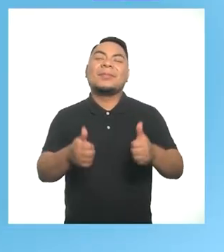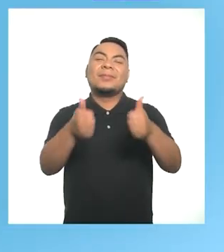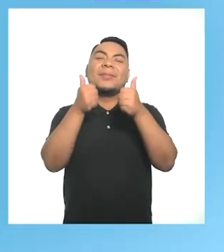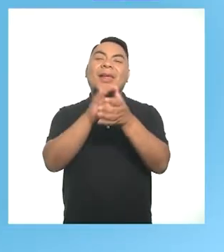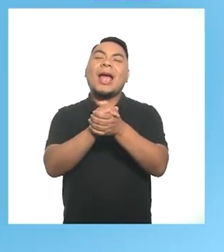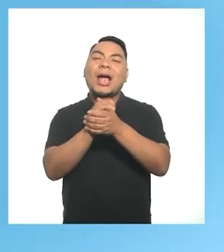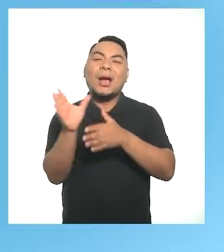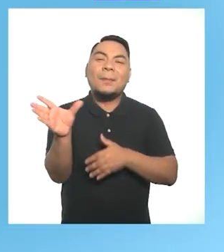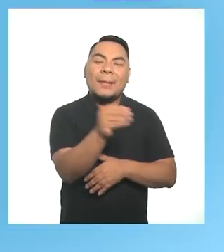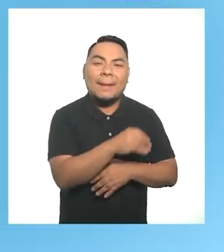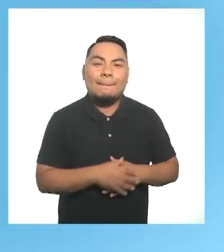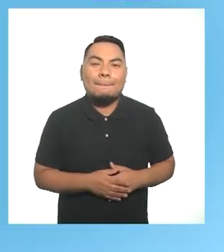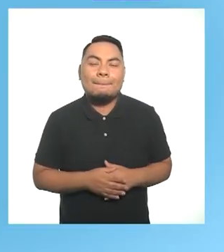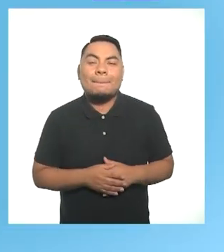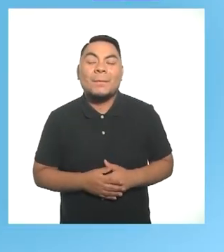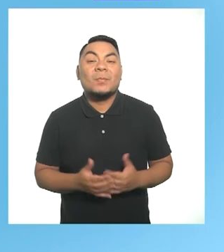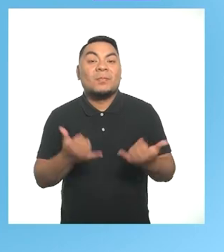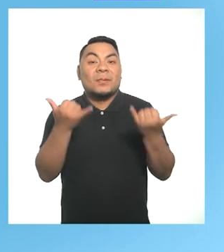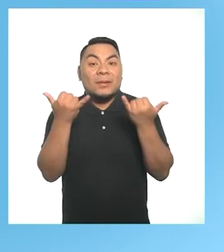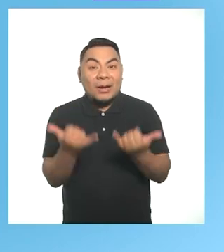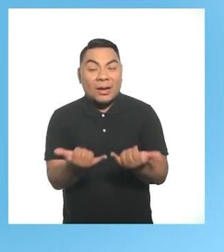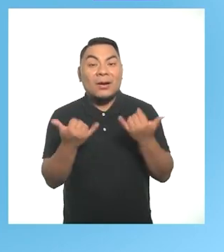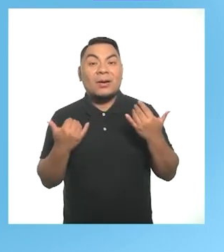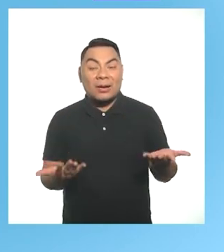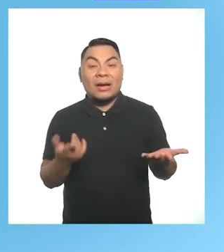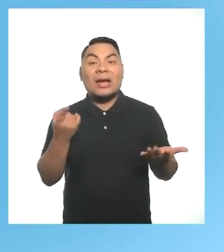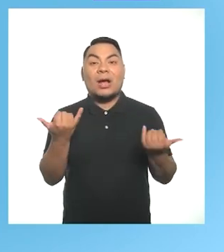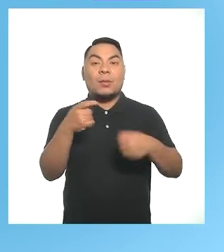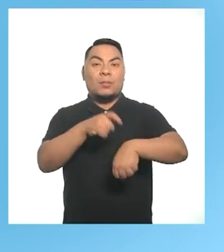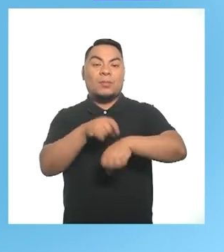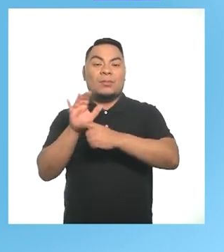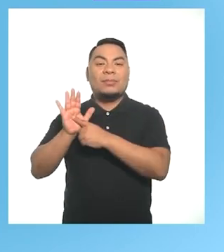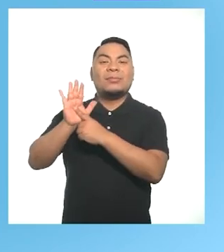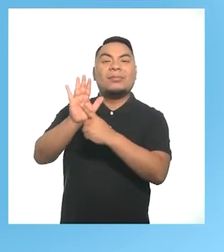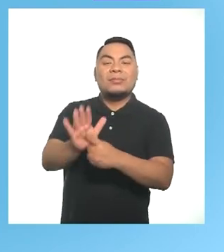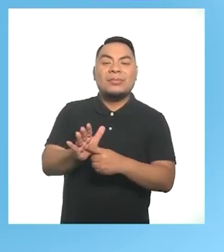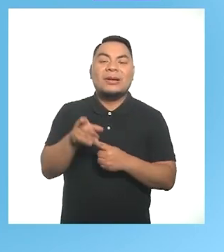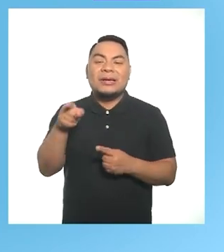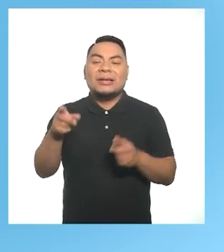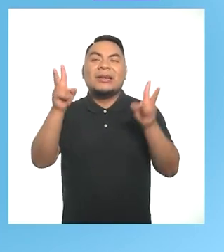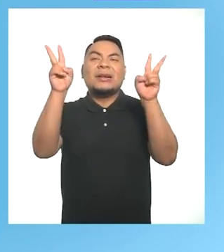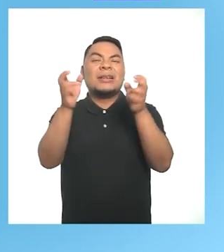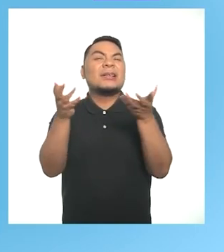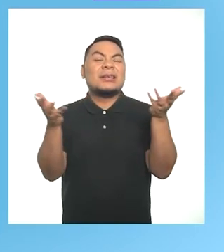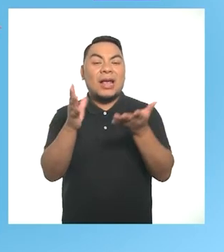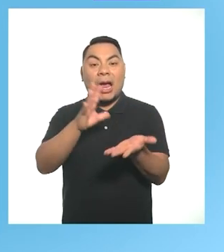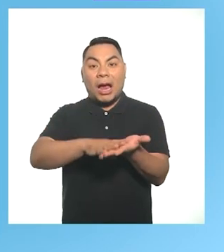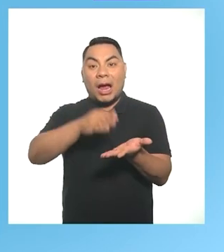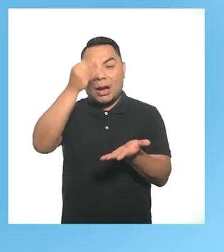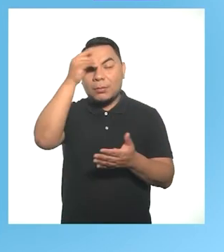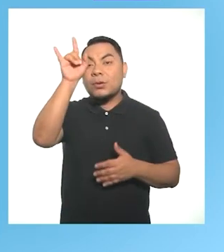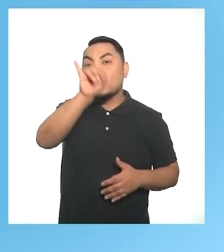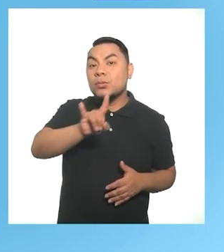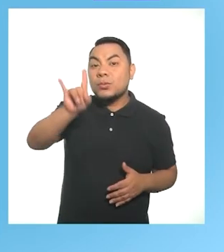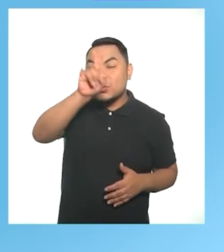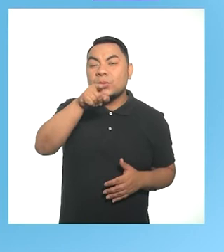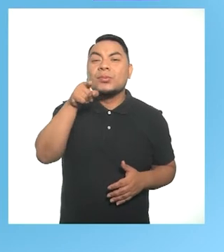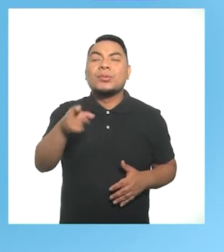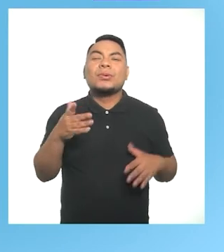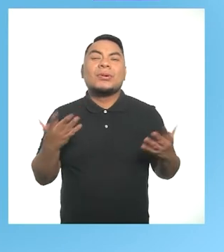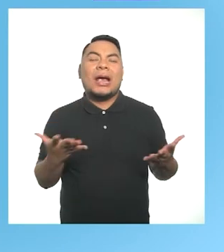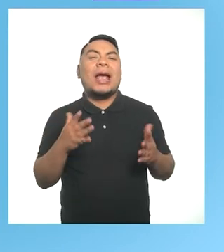Muy bien, amigas y amigos. Ahora llegó el momento de presentarles nuestra sección Aprendemos a